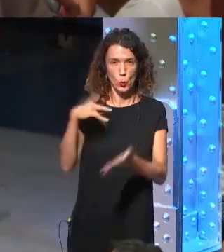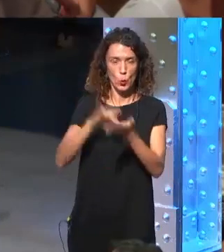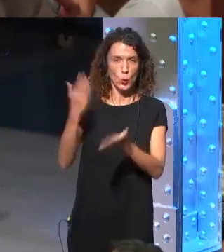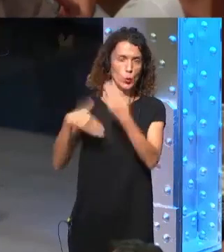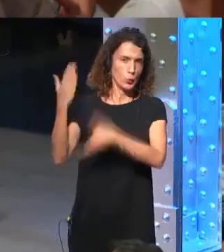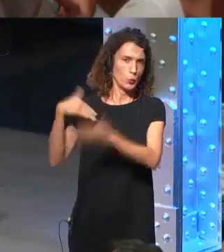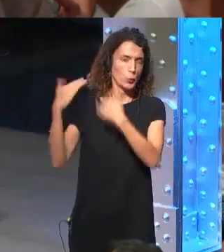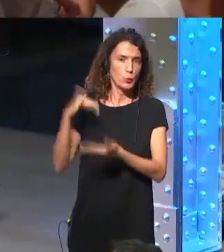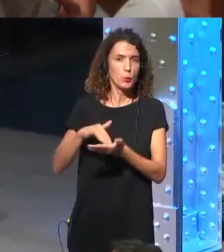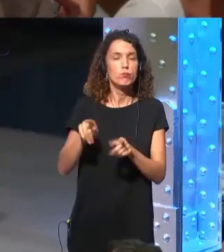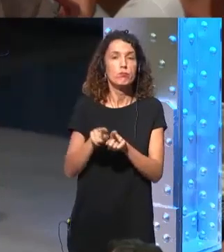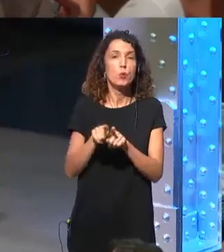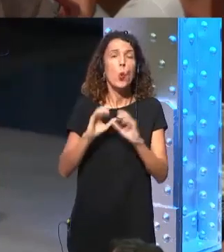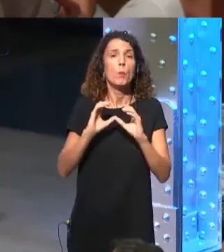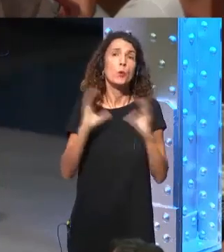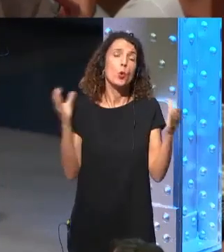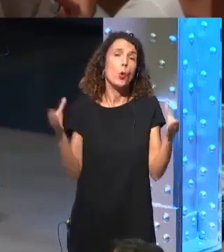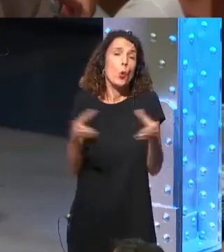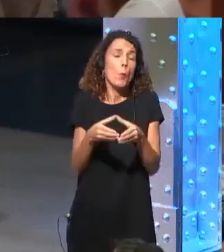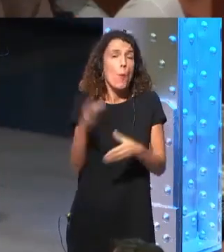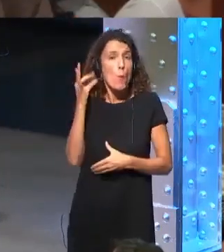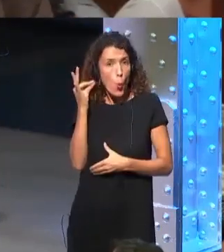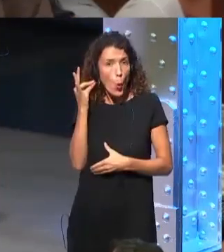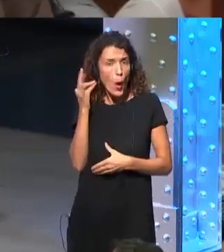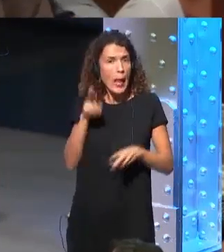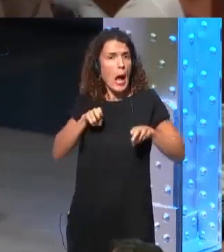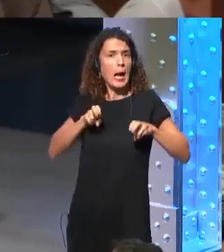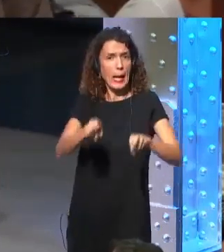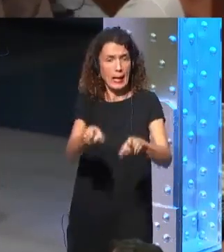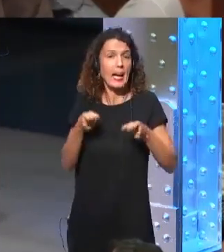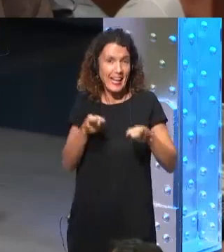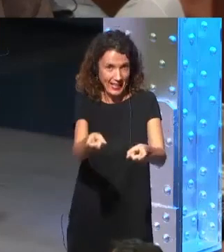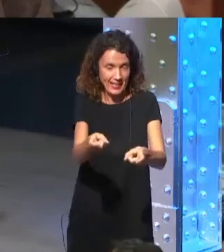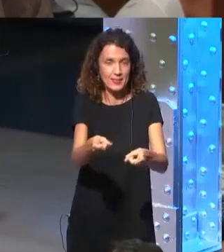eran una tribu, por decirlo de alguna manera, una tribu de mujeres que eran guerreras.